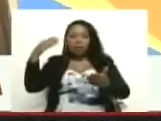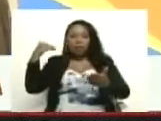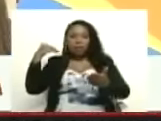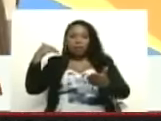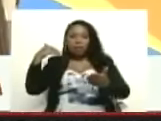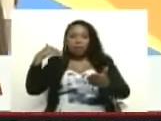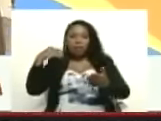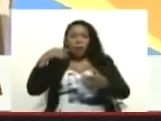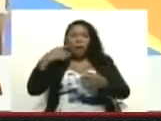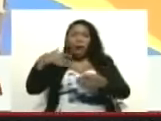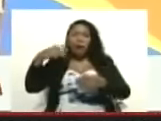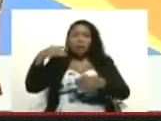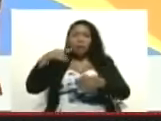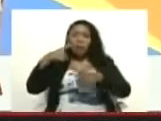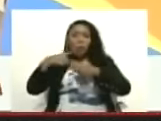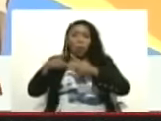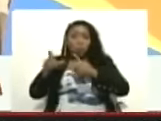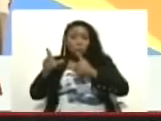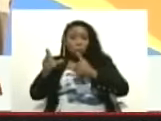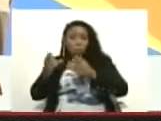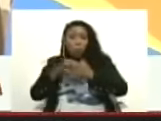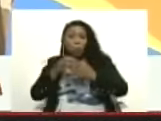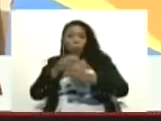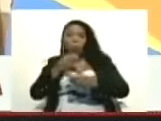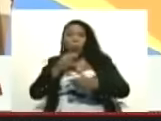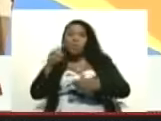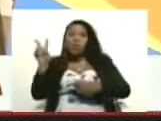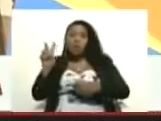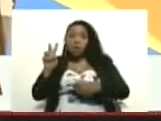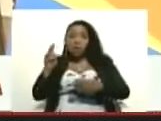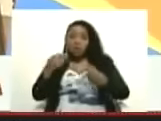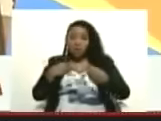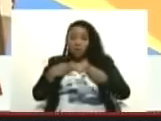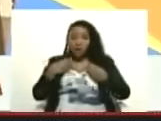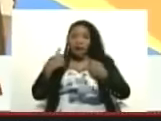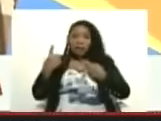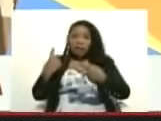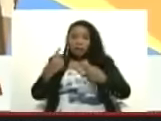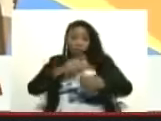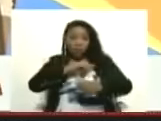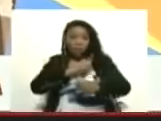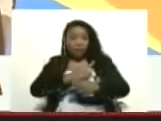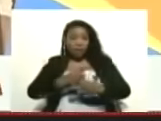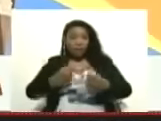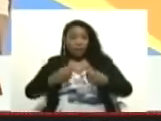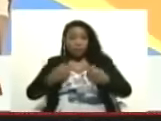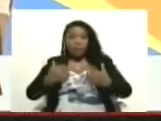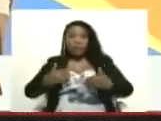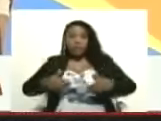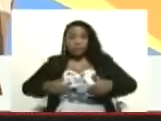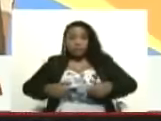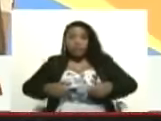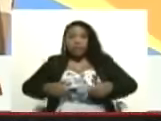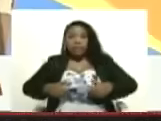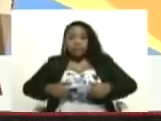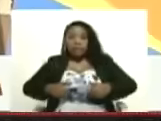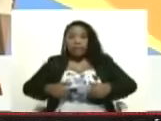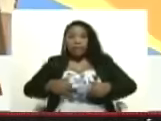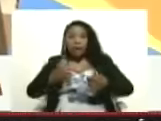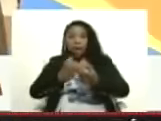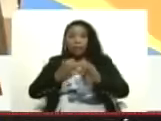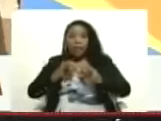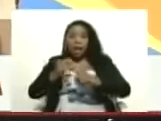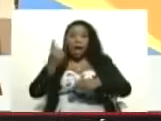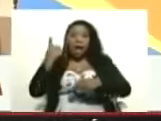otra generación de venezolanos y venezolanas había vivido con tanta intensidad una batalla por nuestra independencia como la que